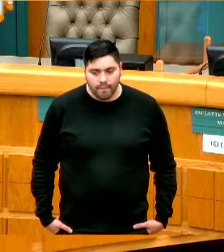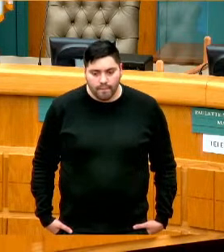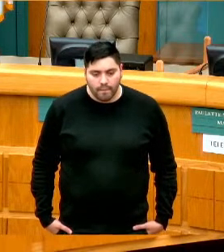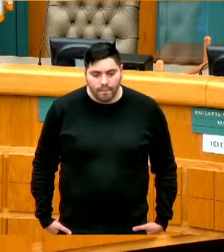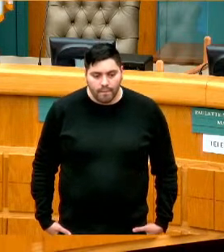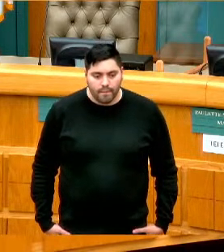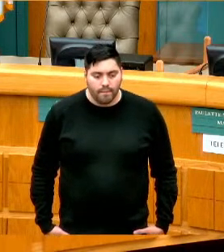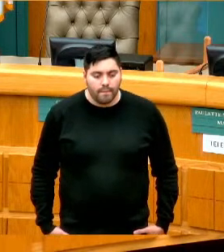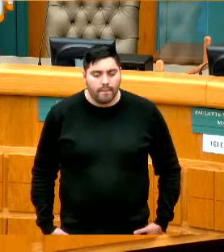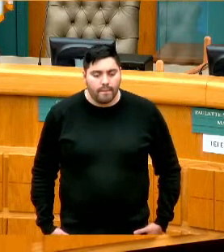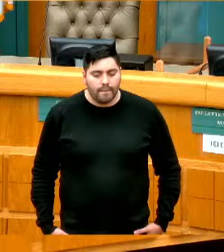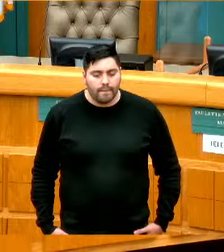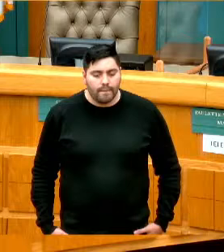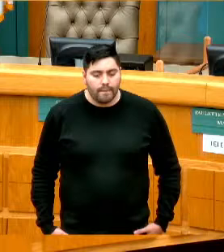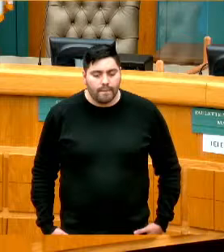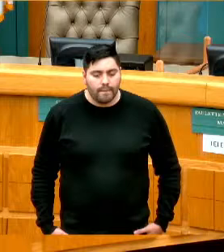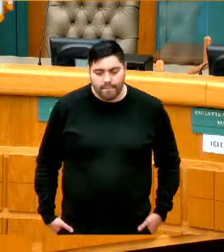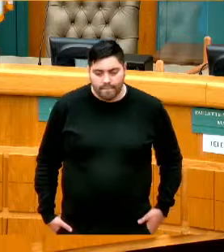Estado ha asignado